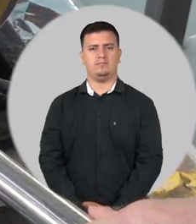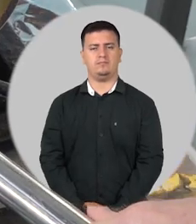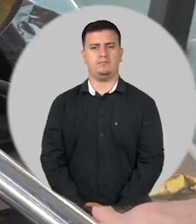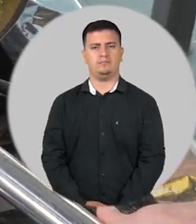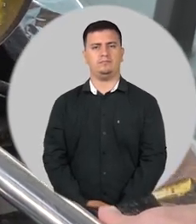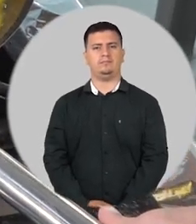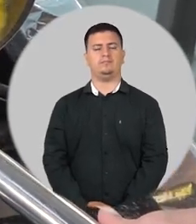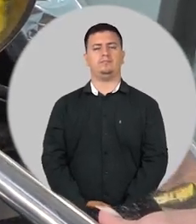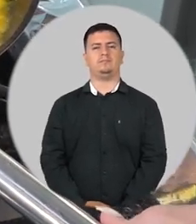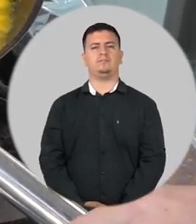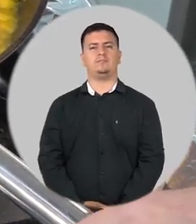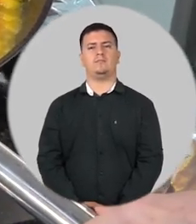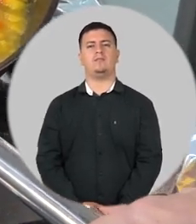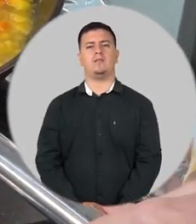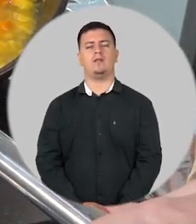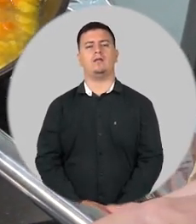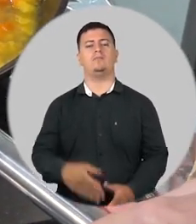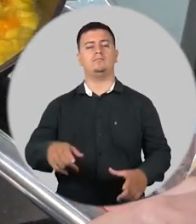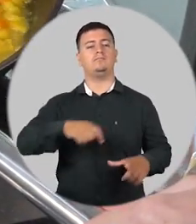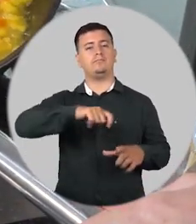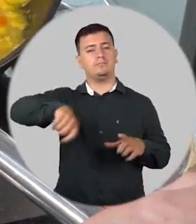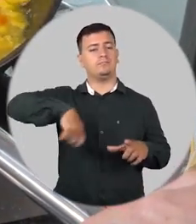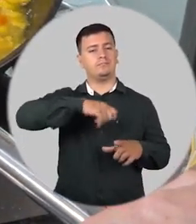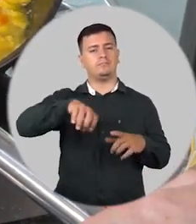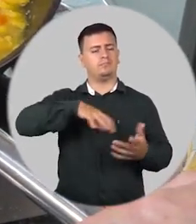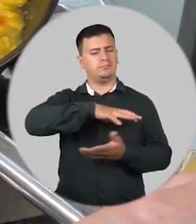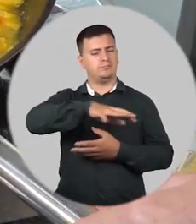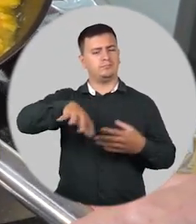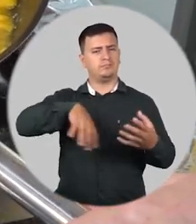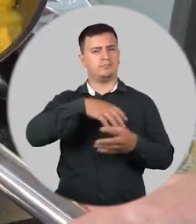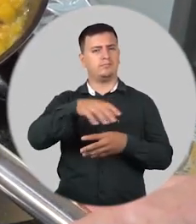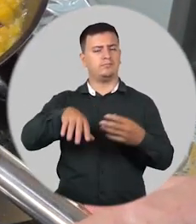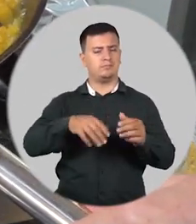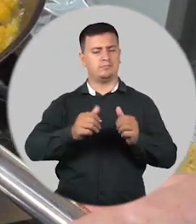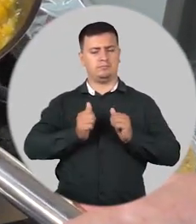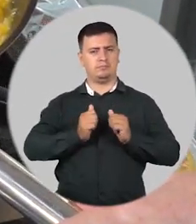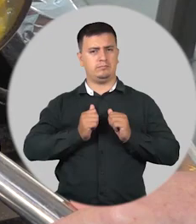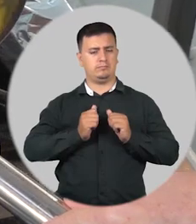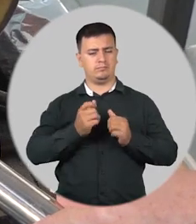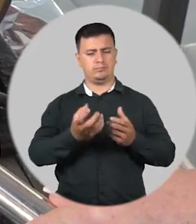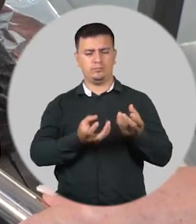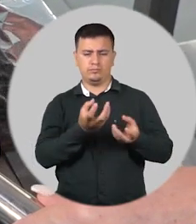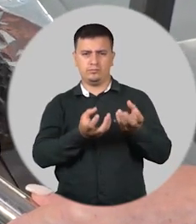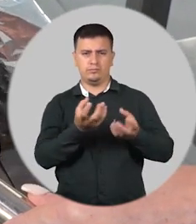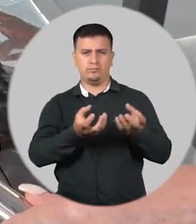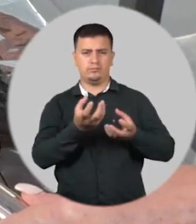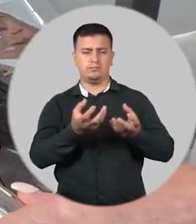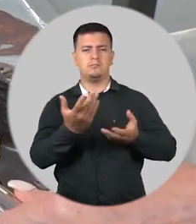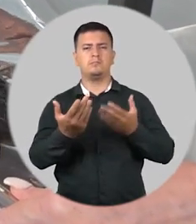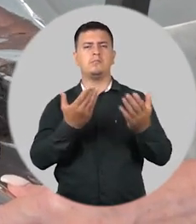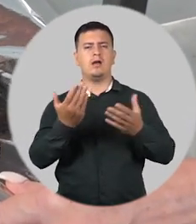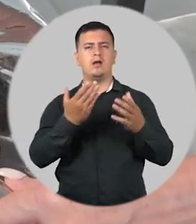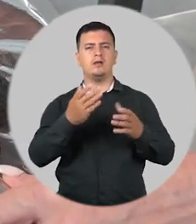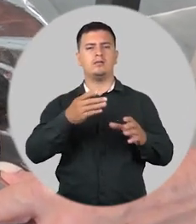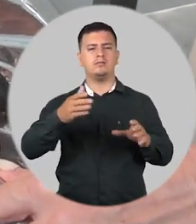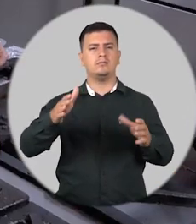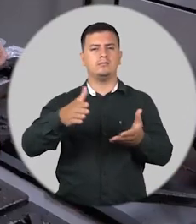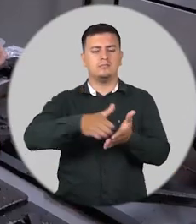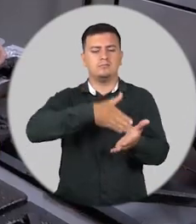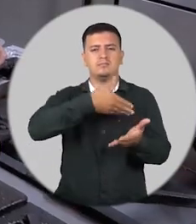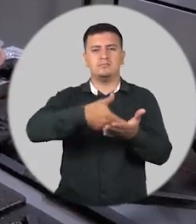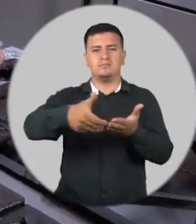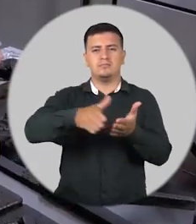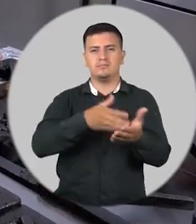porque la idea es cocinar todo junto hasta que se forme, dejamos cocinar hasta que se forme como una mermelada,